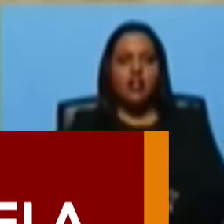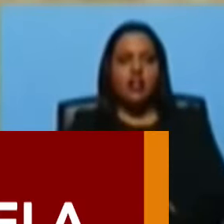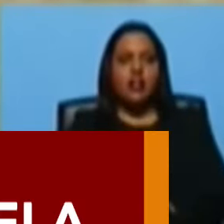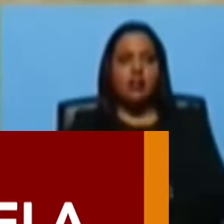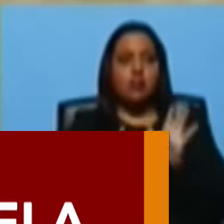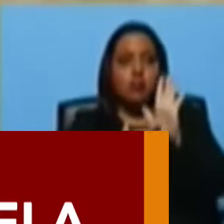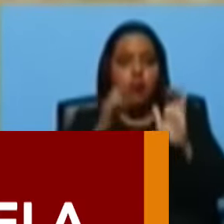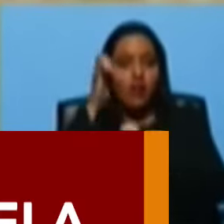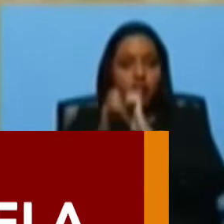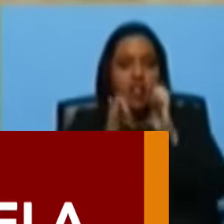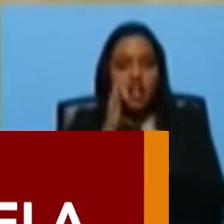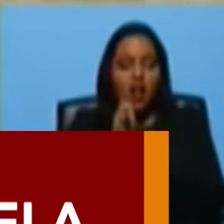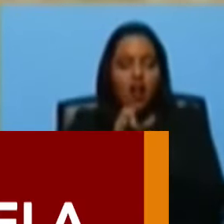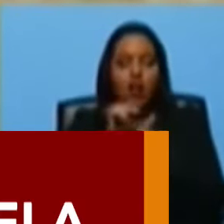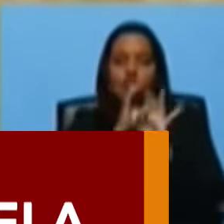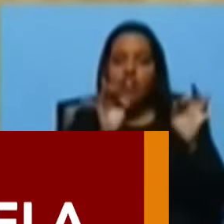presidente